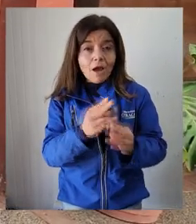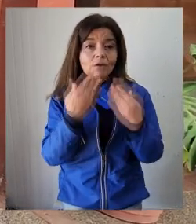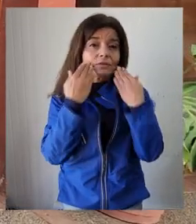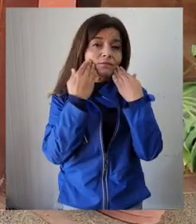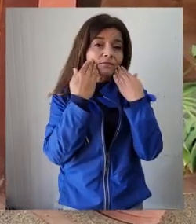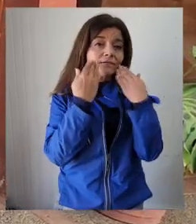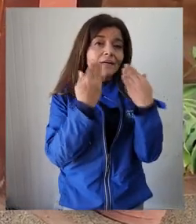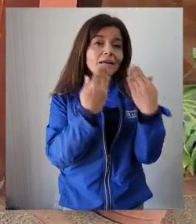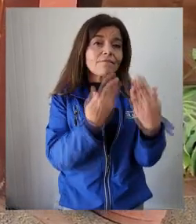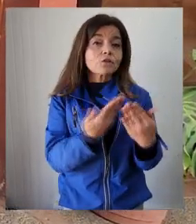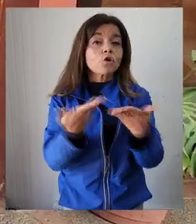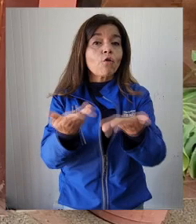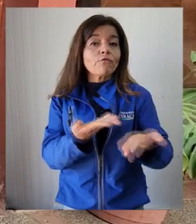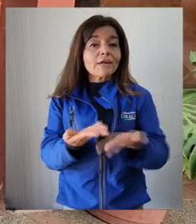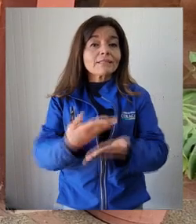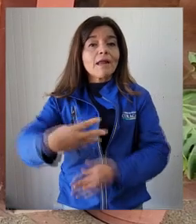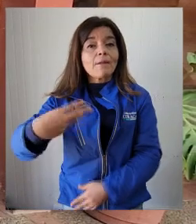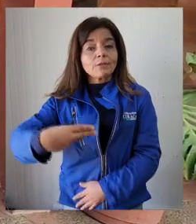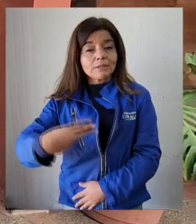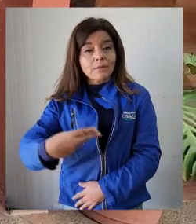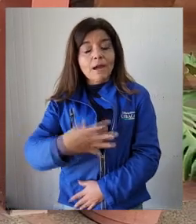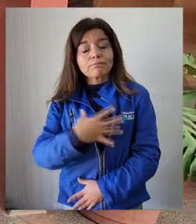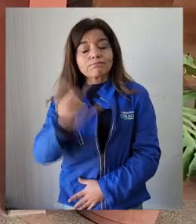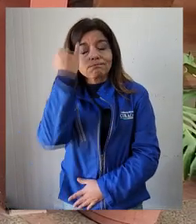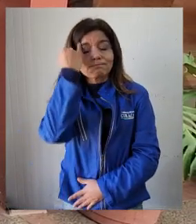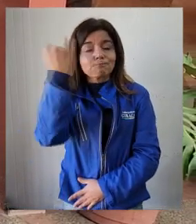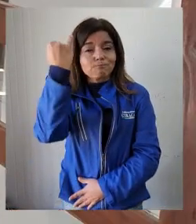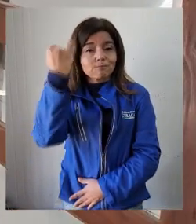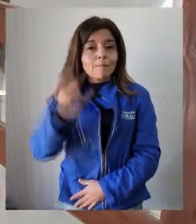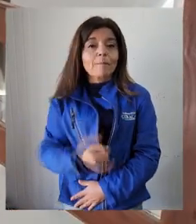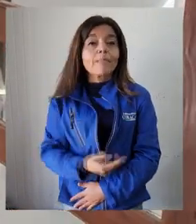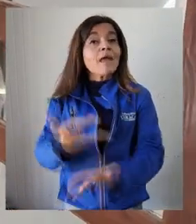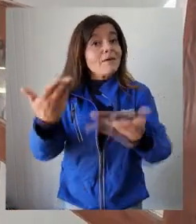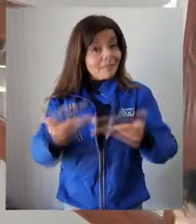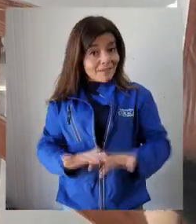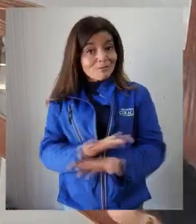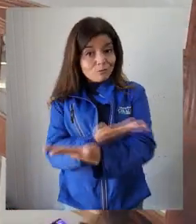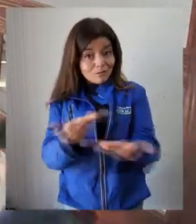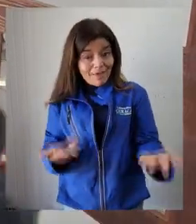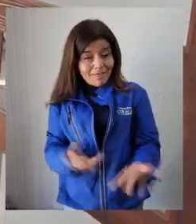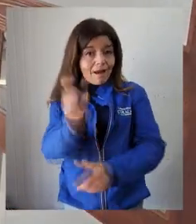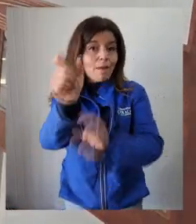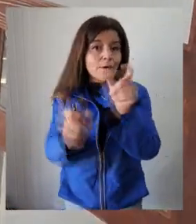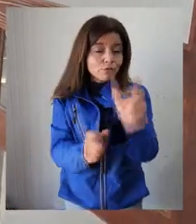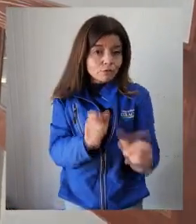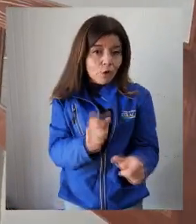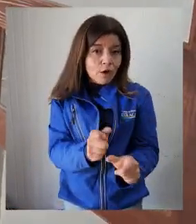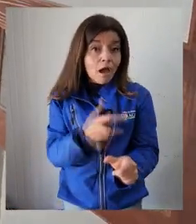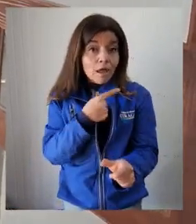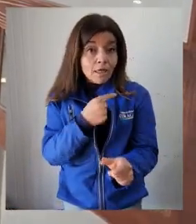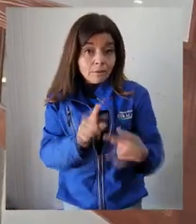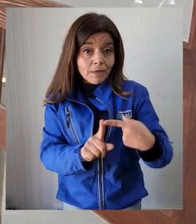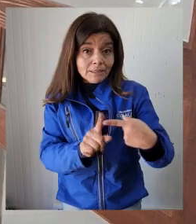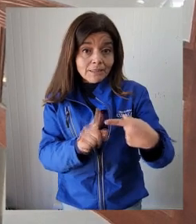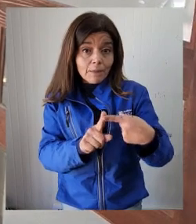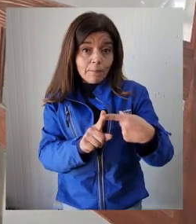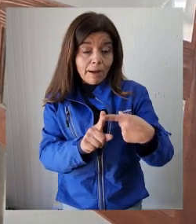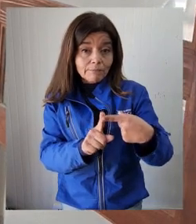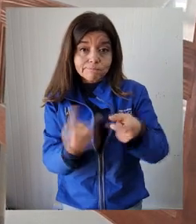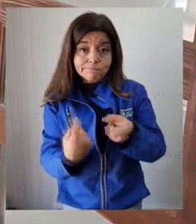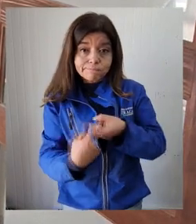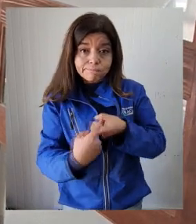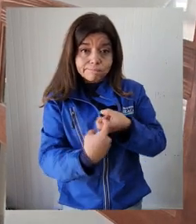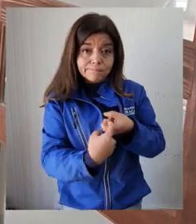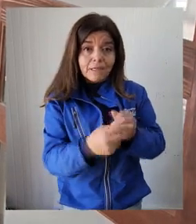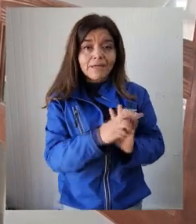tengan el beneficio que está ofreciendo la municipalidad. Una gran idea. Hacemos la invitación a quienes quieran participar, quieran sumarse